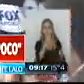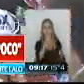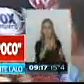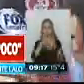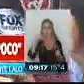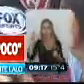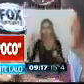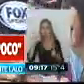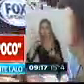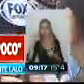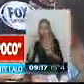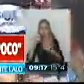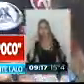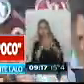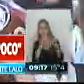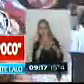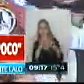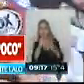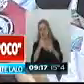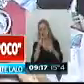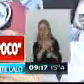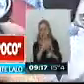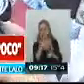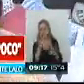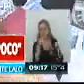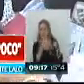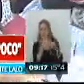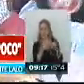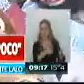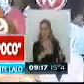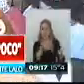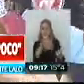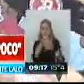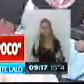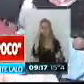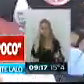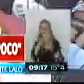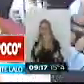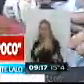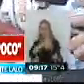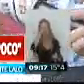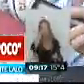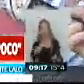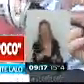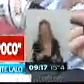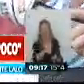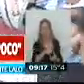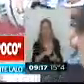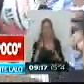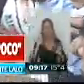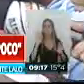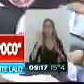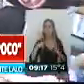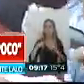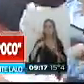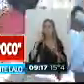te dicen eso, no te dicen más mucho. ¿Para vos ganaste la pelea claramente? ¿Para vos ganaste? No la miré todavía, pero